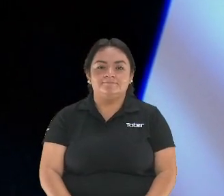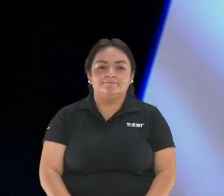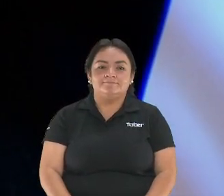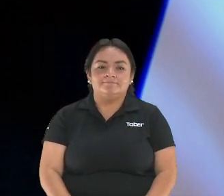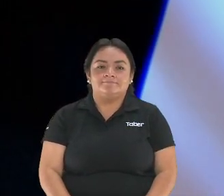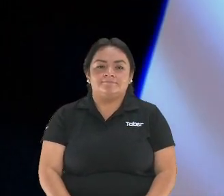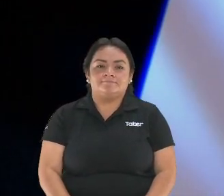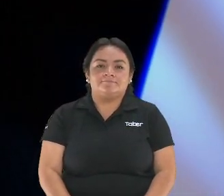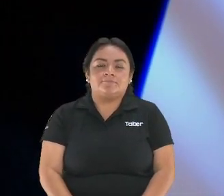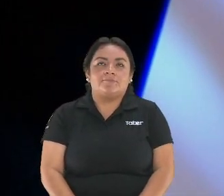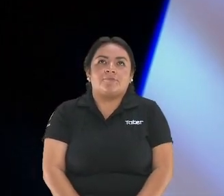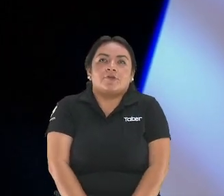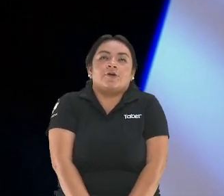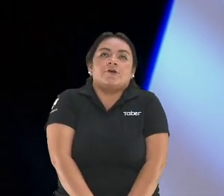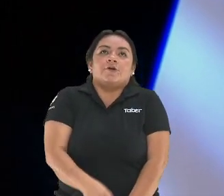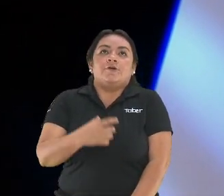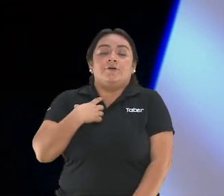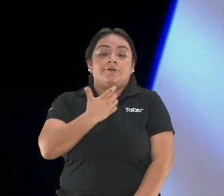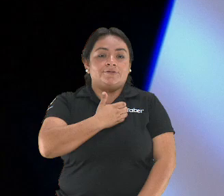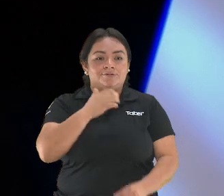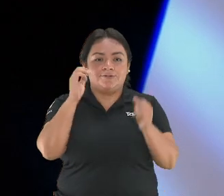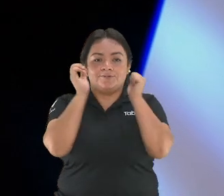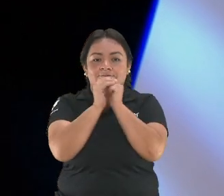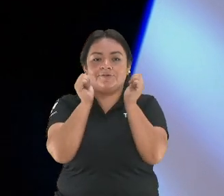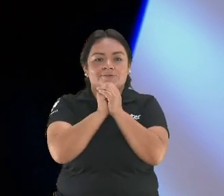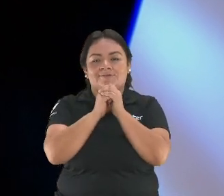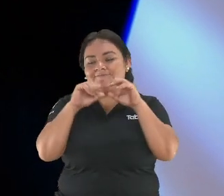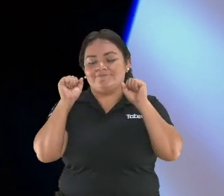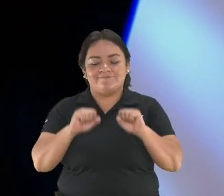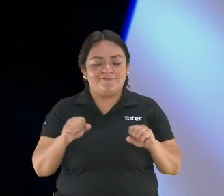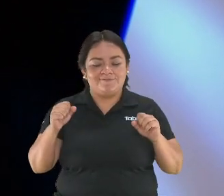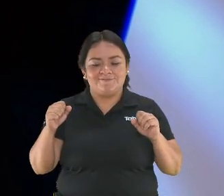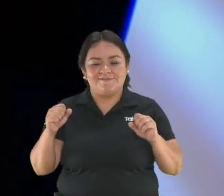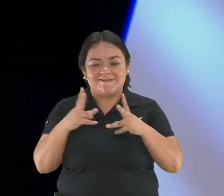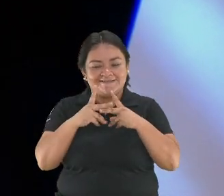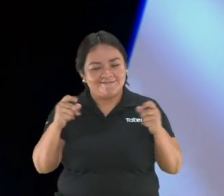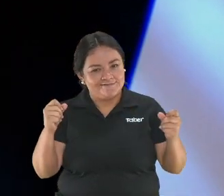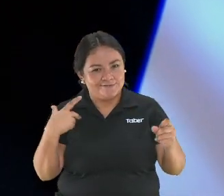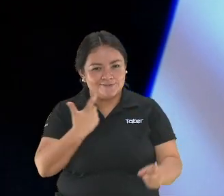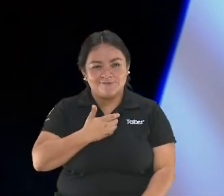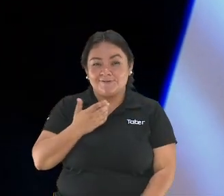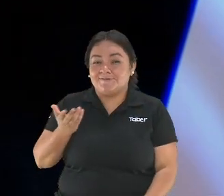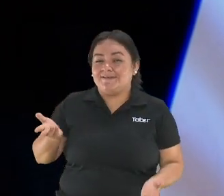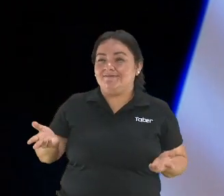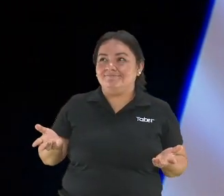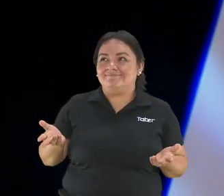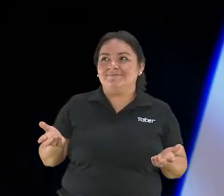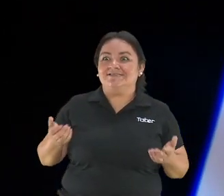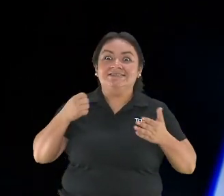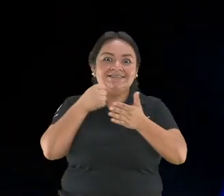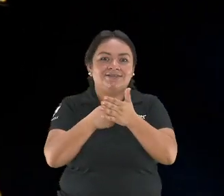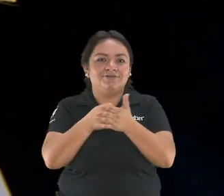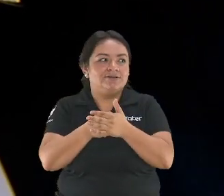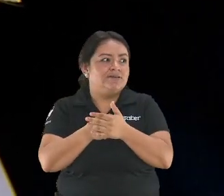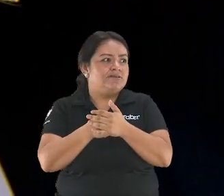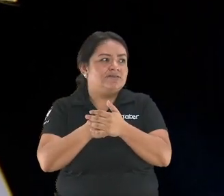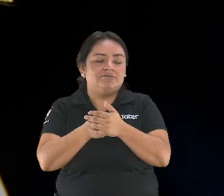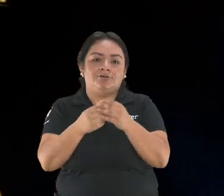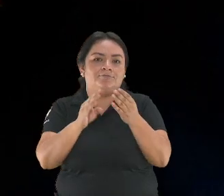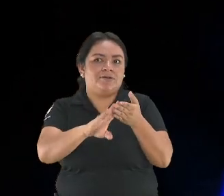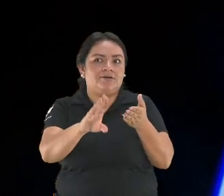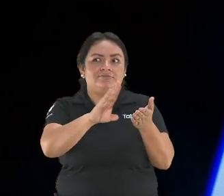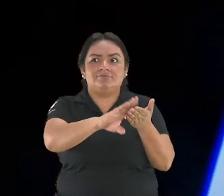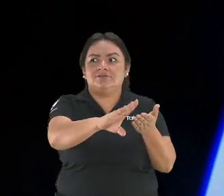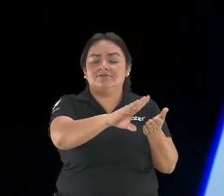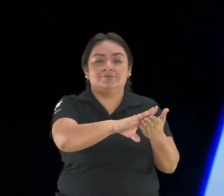porque no podemos solventar ese problema porque en lugar de salir adelante empiezas a gastar más